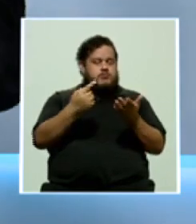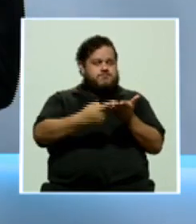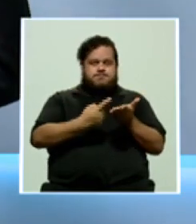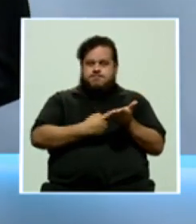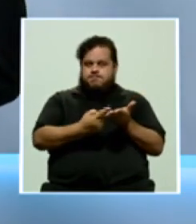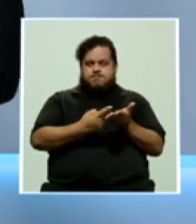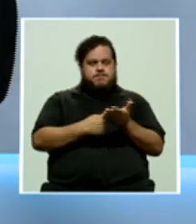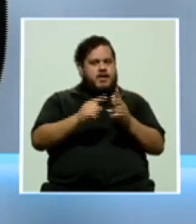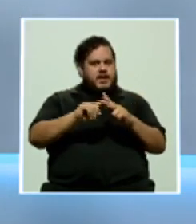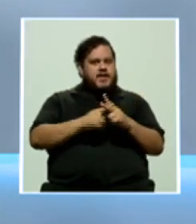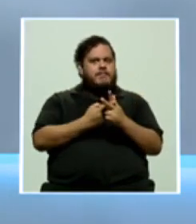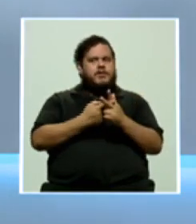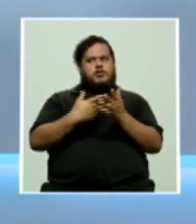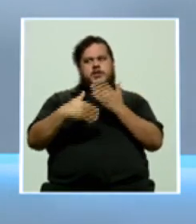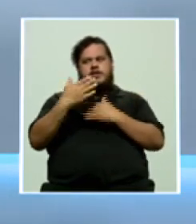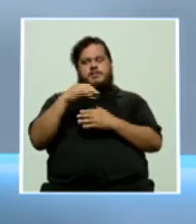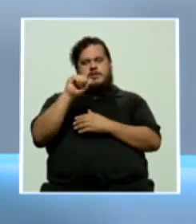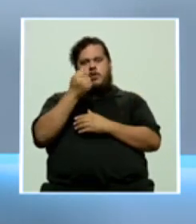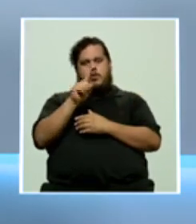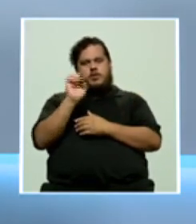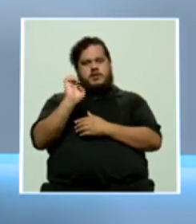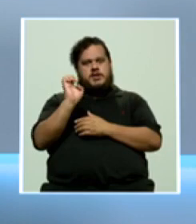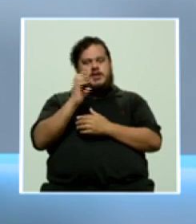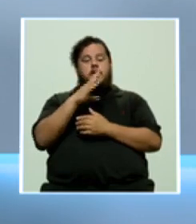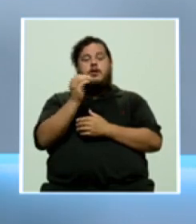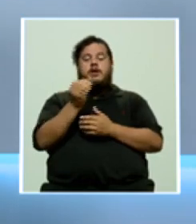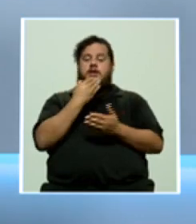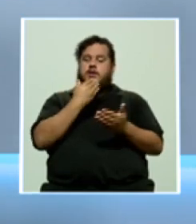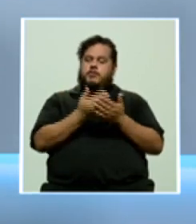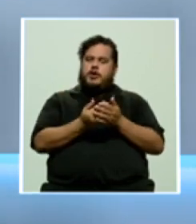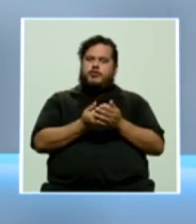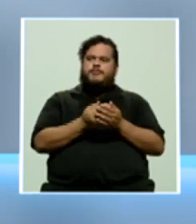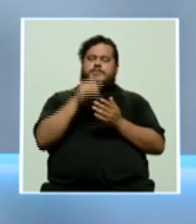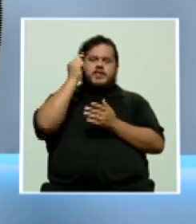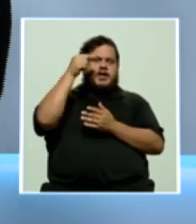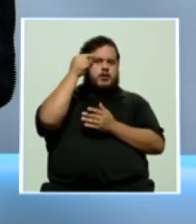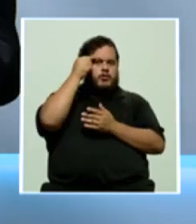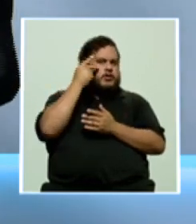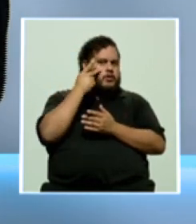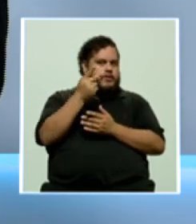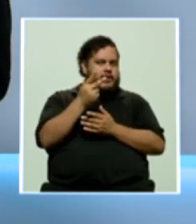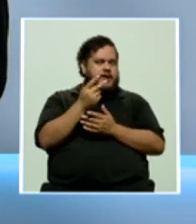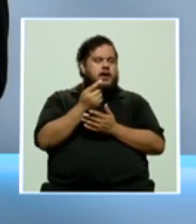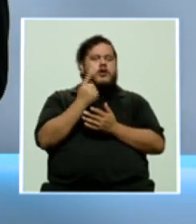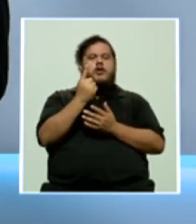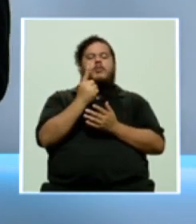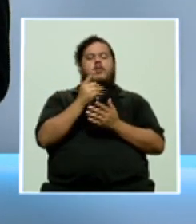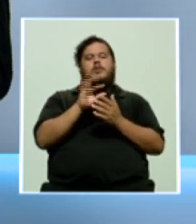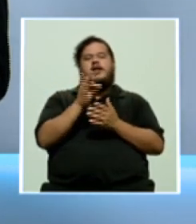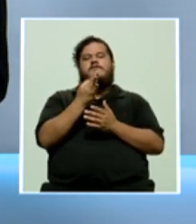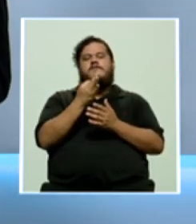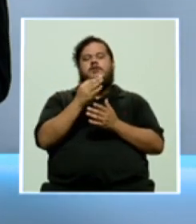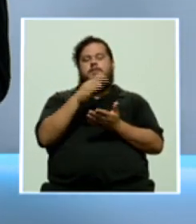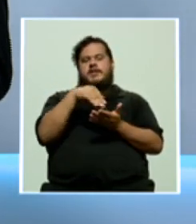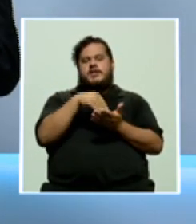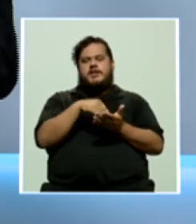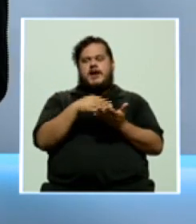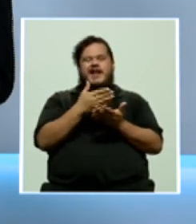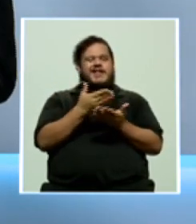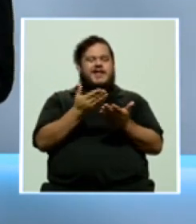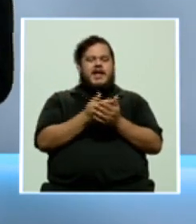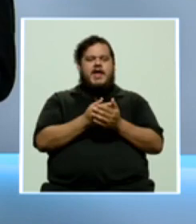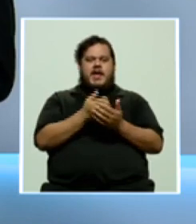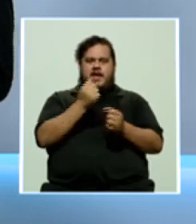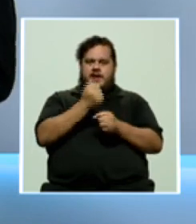que empezó desde el pasado 11 de enero, y que, bueno, el gobierno ve como un eje central lo que es el tema de empleo público